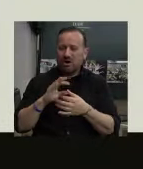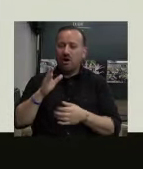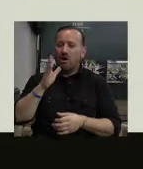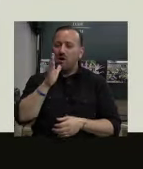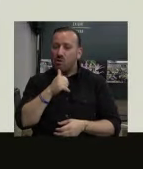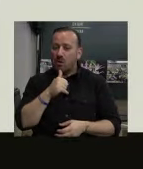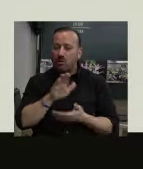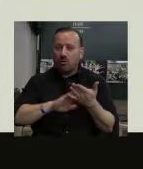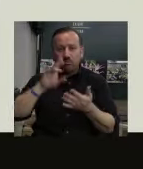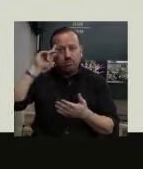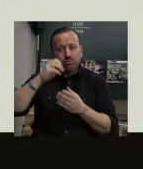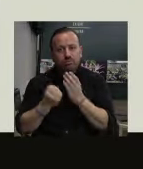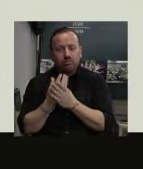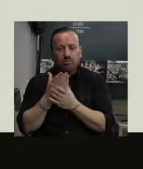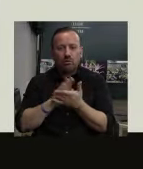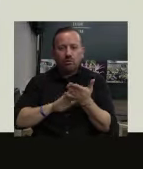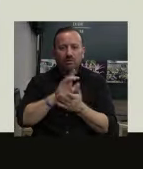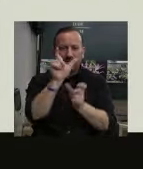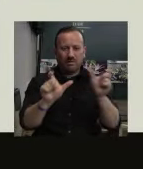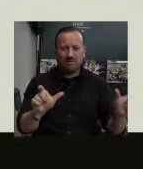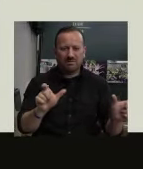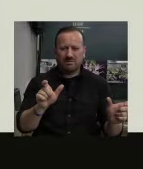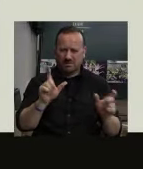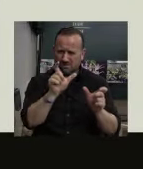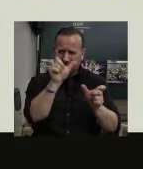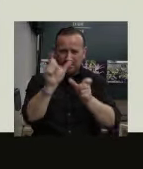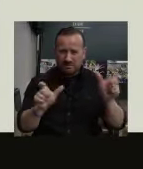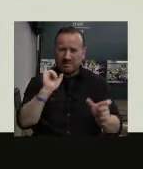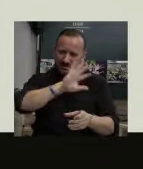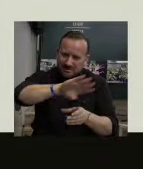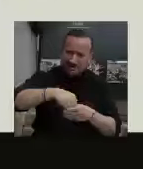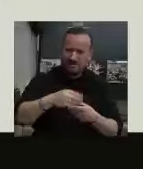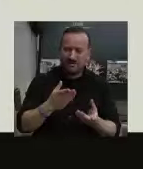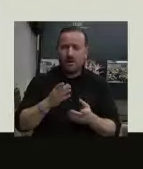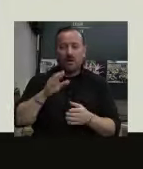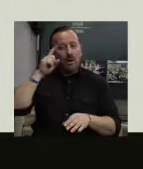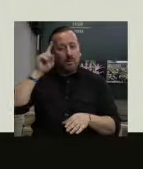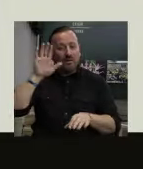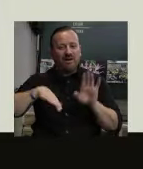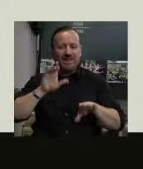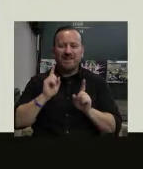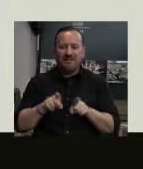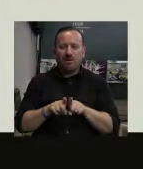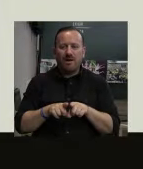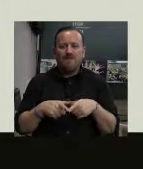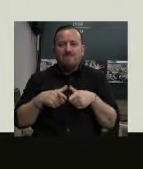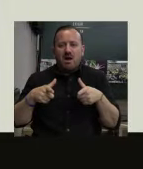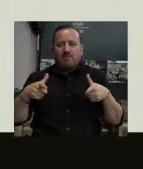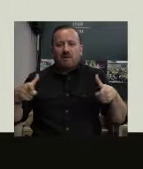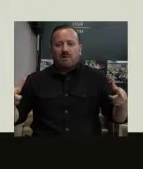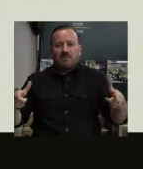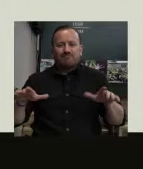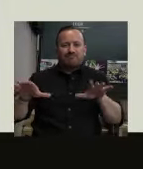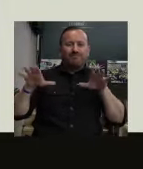Innovación que no tenga que ver con las personas Pero a veces hay que exagerar Y por qué hay que